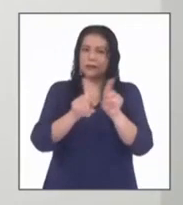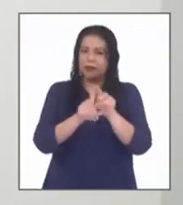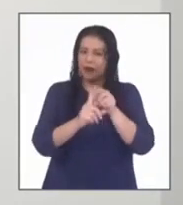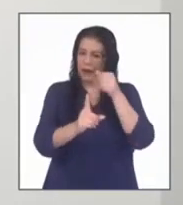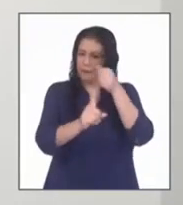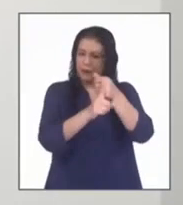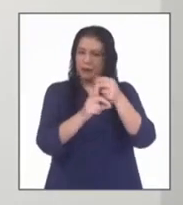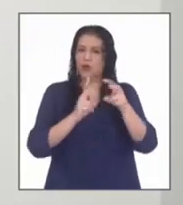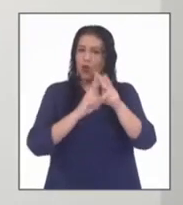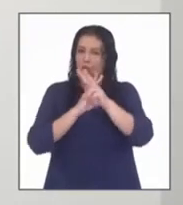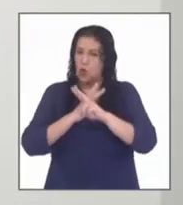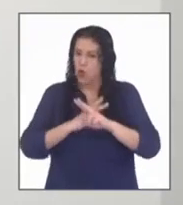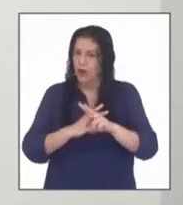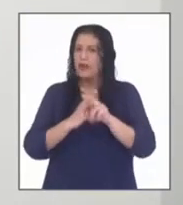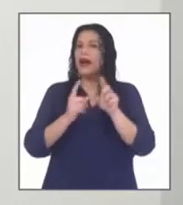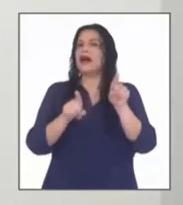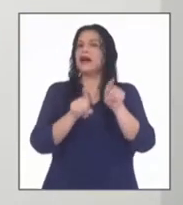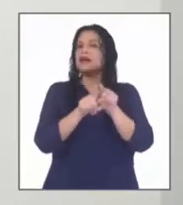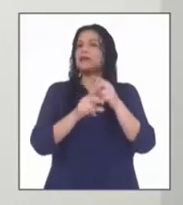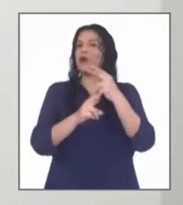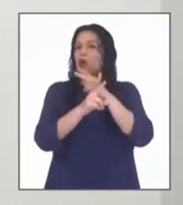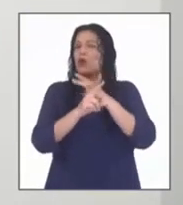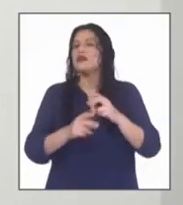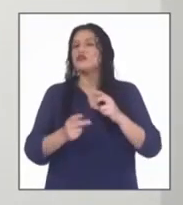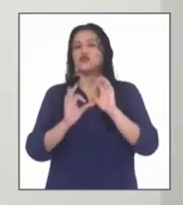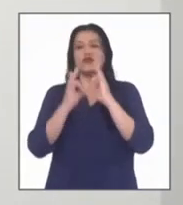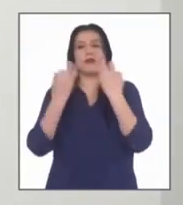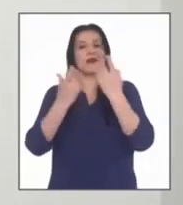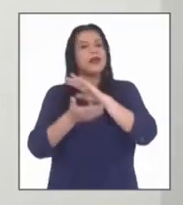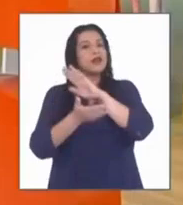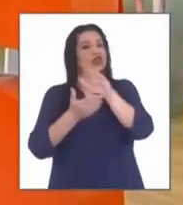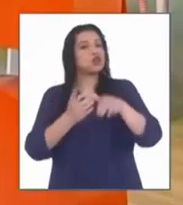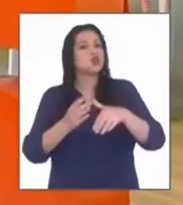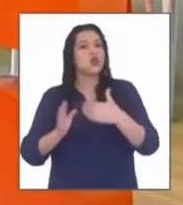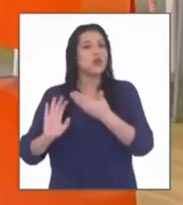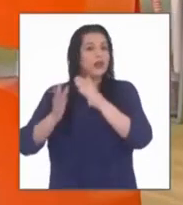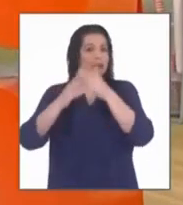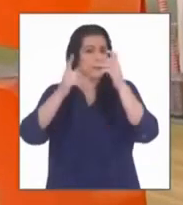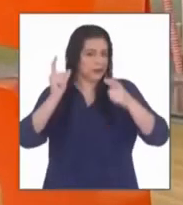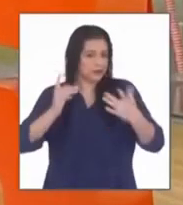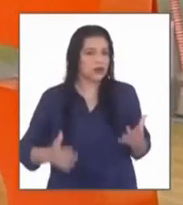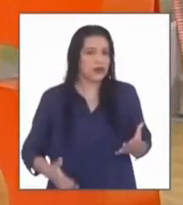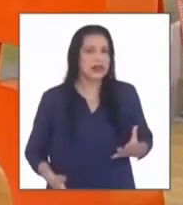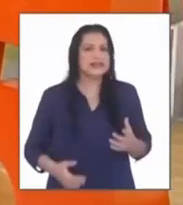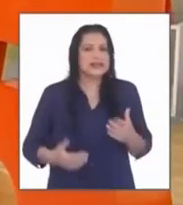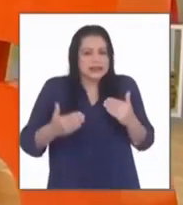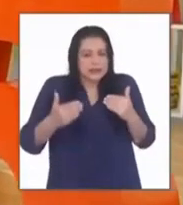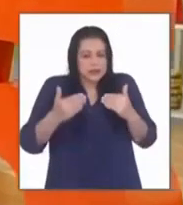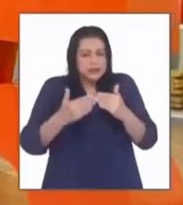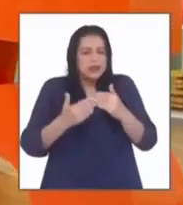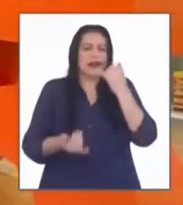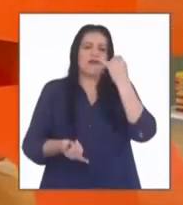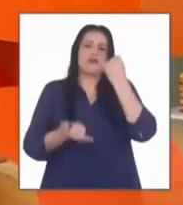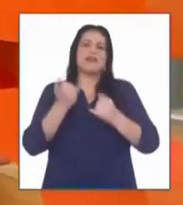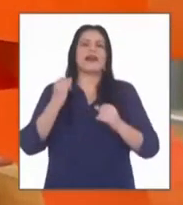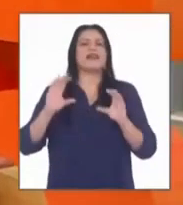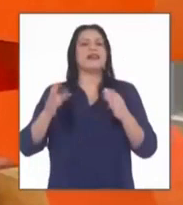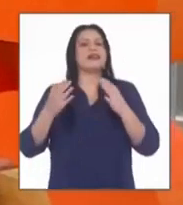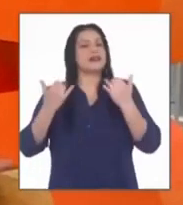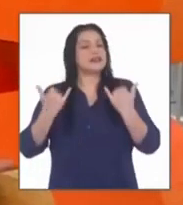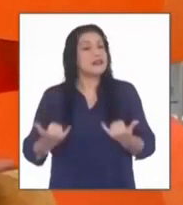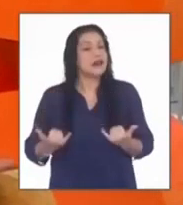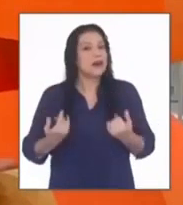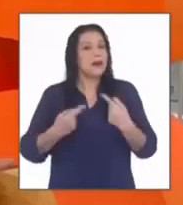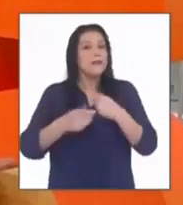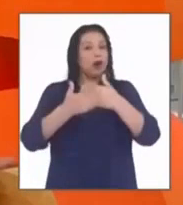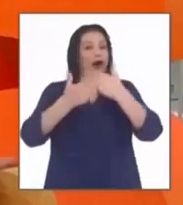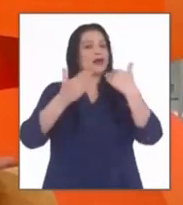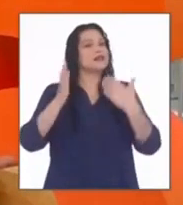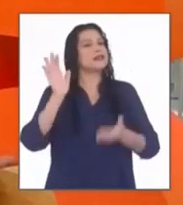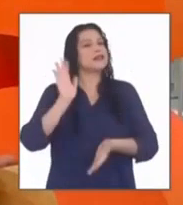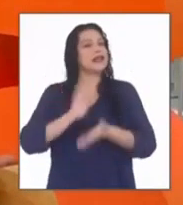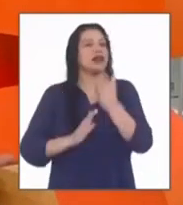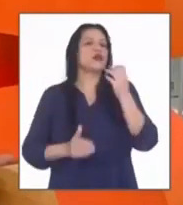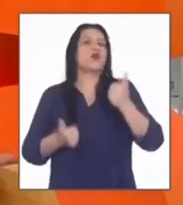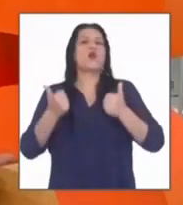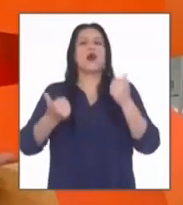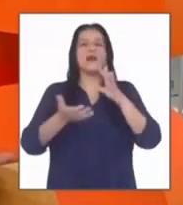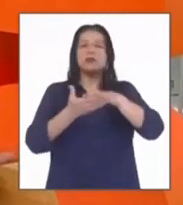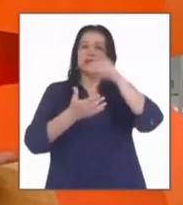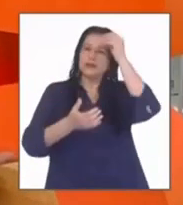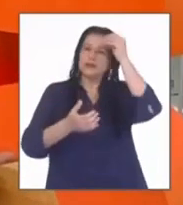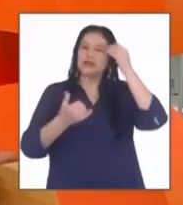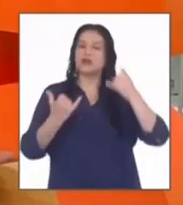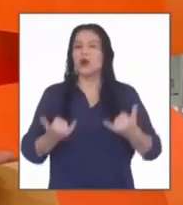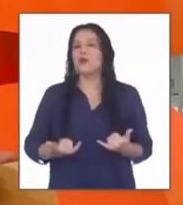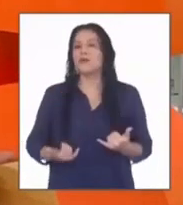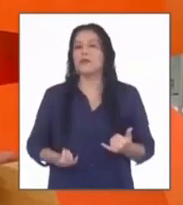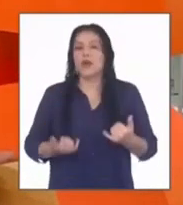cuidándose, cuidando a su familia y a toda la comunidad donde vive. Ya estamos llegando al final de nuestro programa, pero antes de irnos veamos qué hemos aprendido